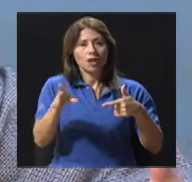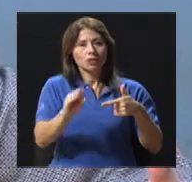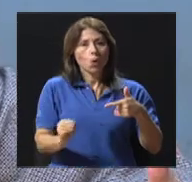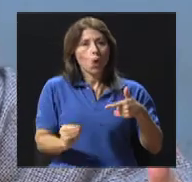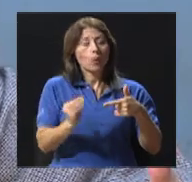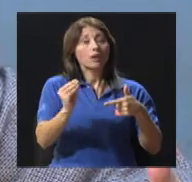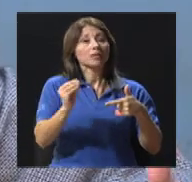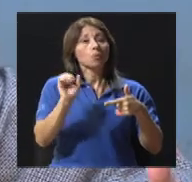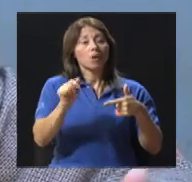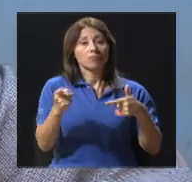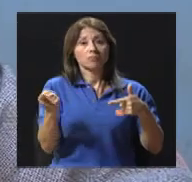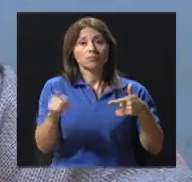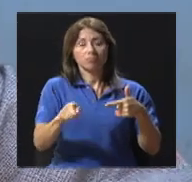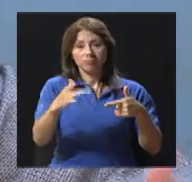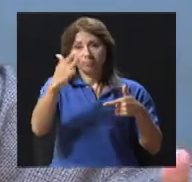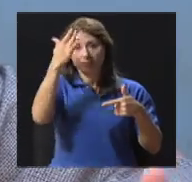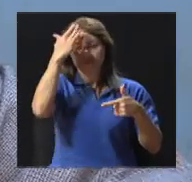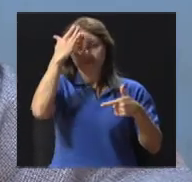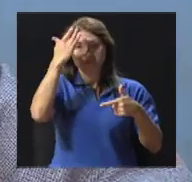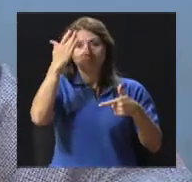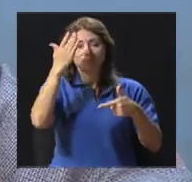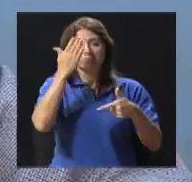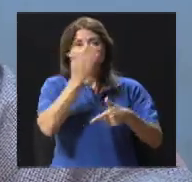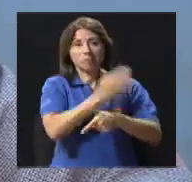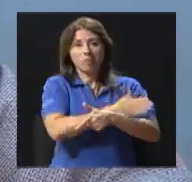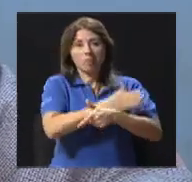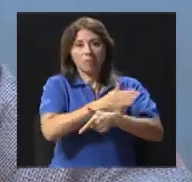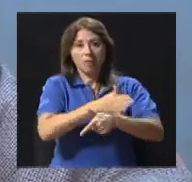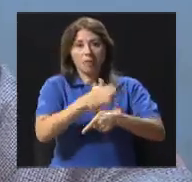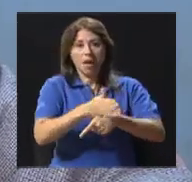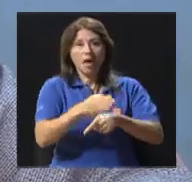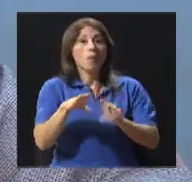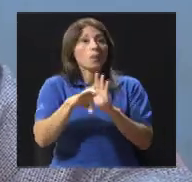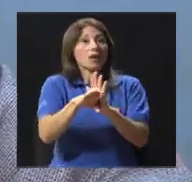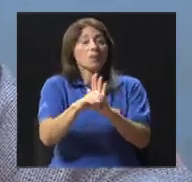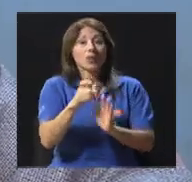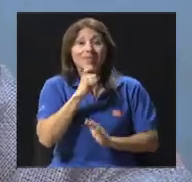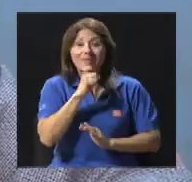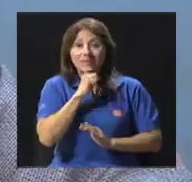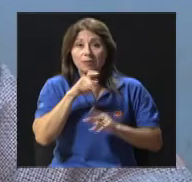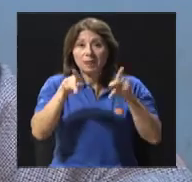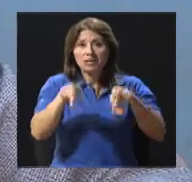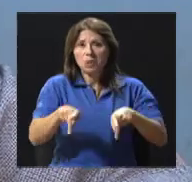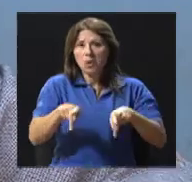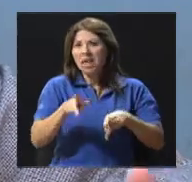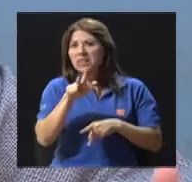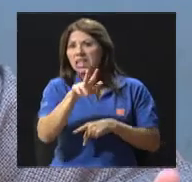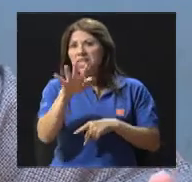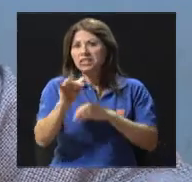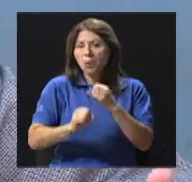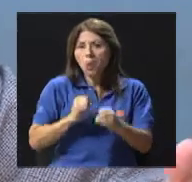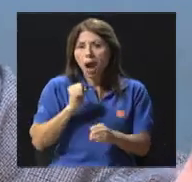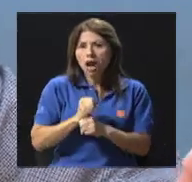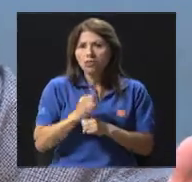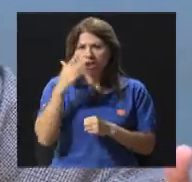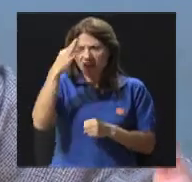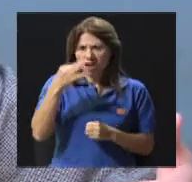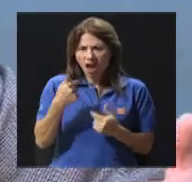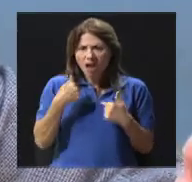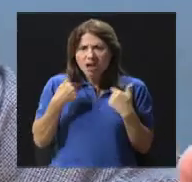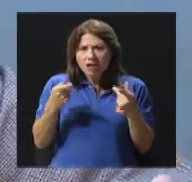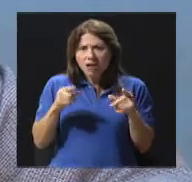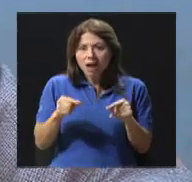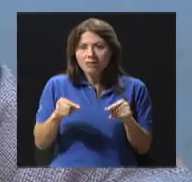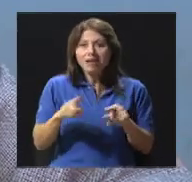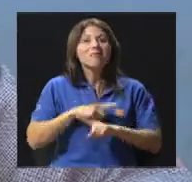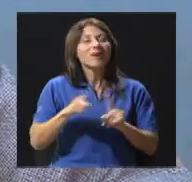tener un comportamiento agresivo. Es difícil que alguien piense que pueda tener un cáncer a los 35 y 40 años. Lamentablemente, como les dije,